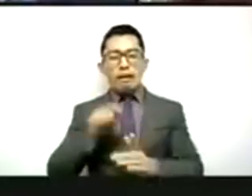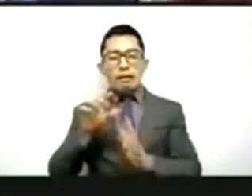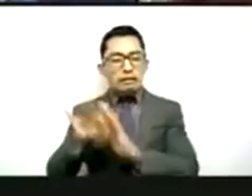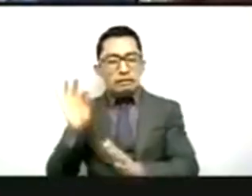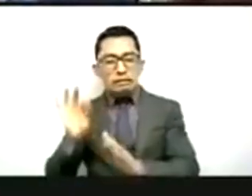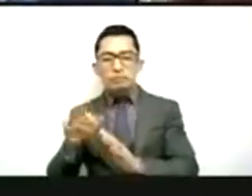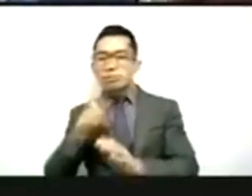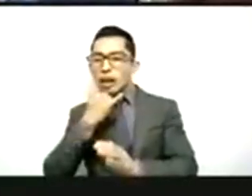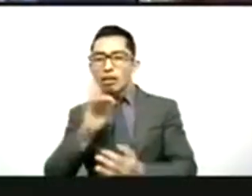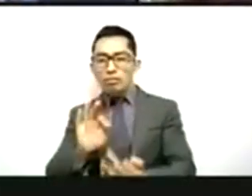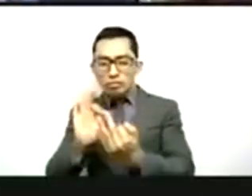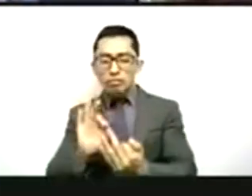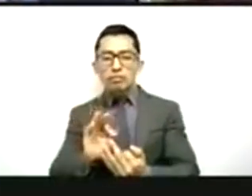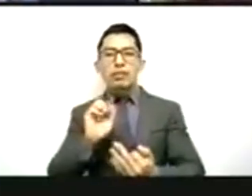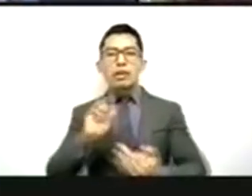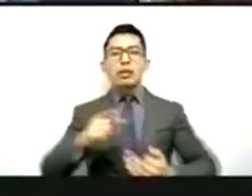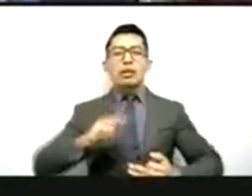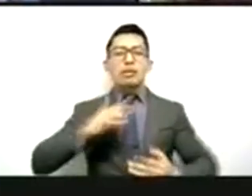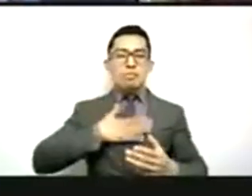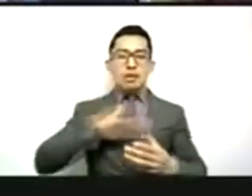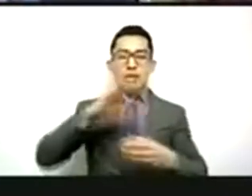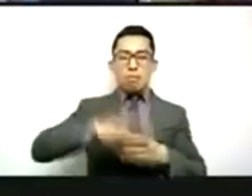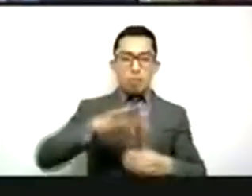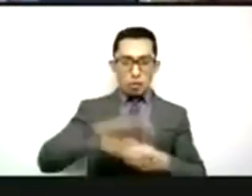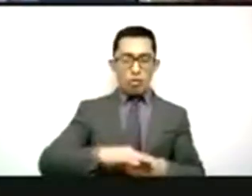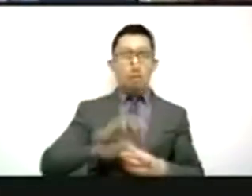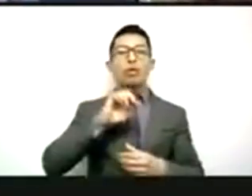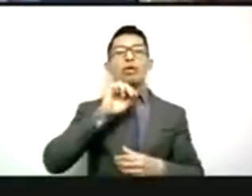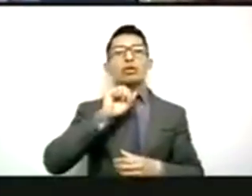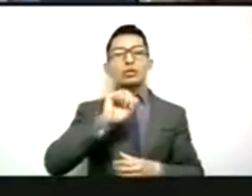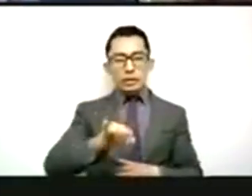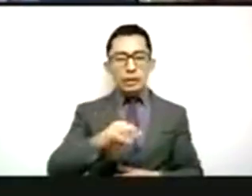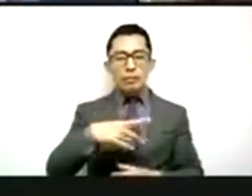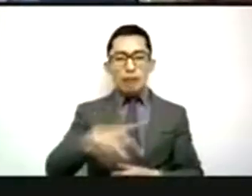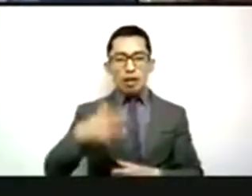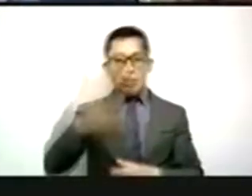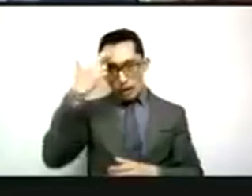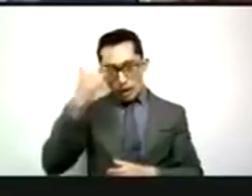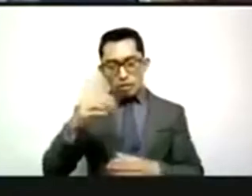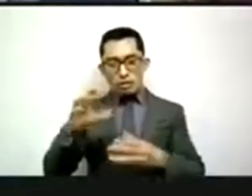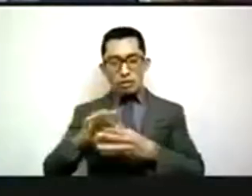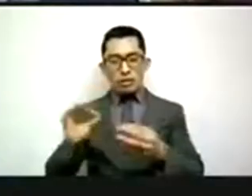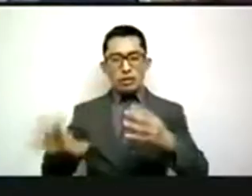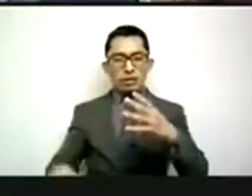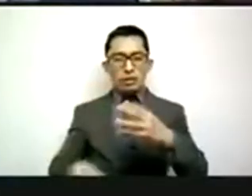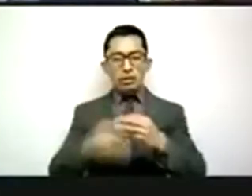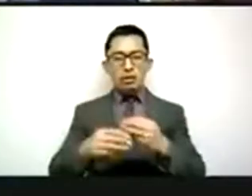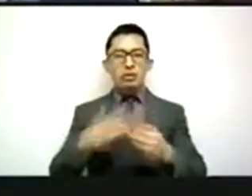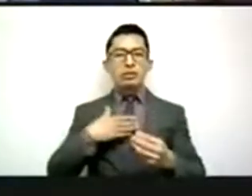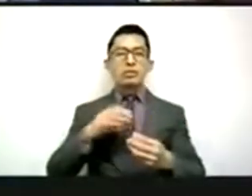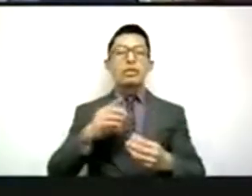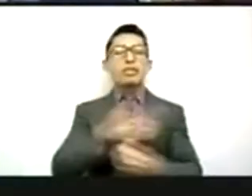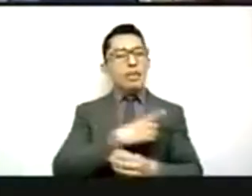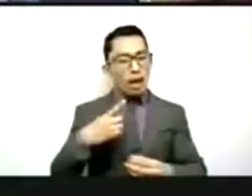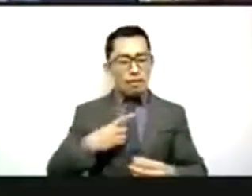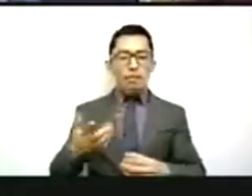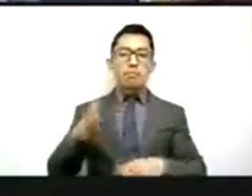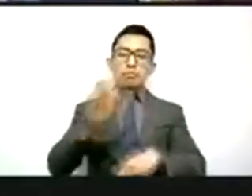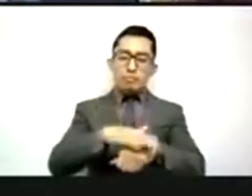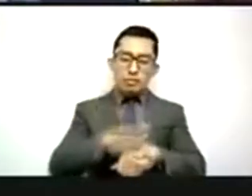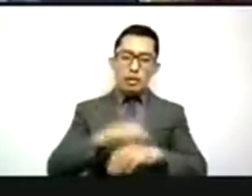mi intervención, sería con un voto razonado por las vistas que desde mi punto de vista se tienen que realizar.